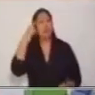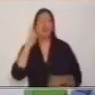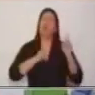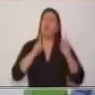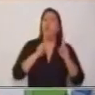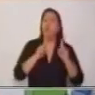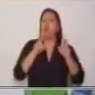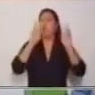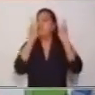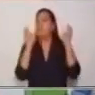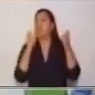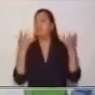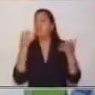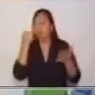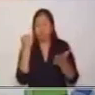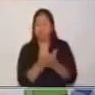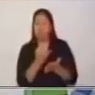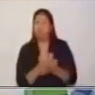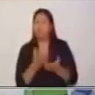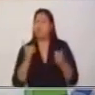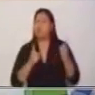investigación.